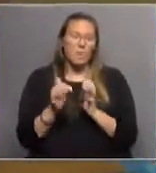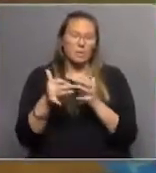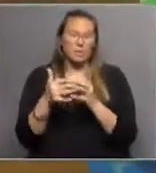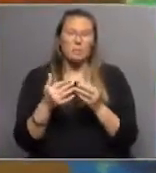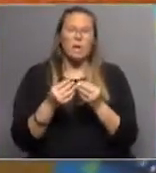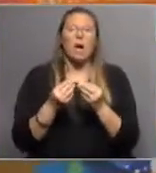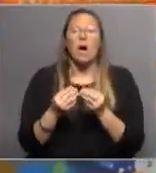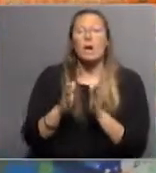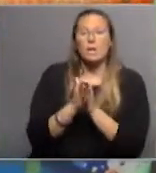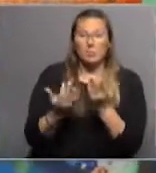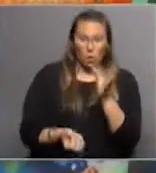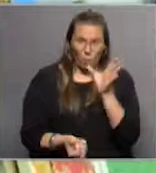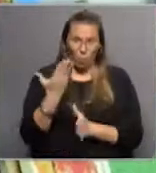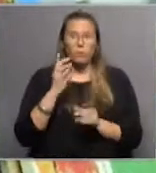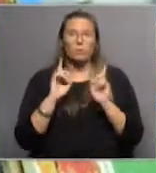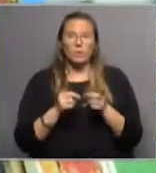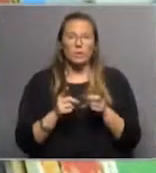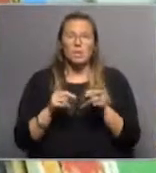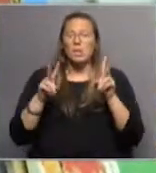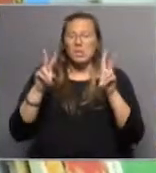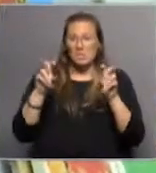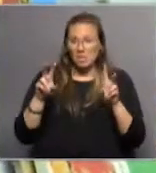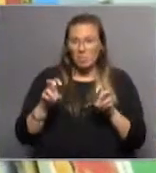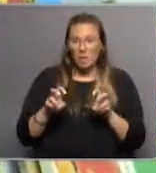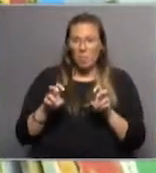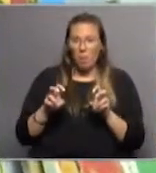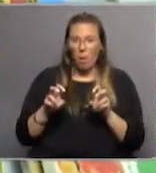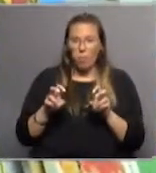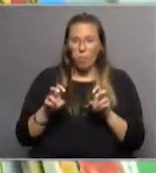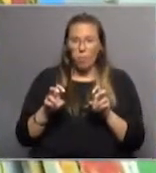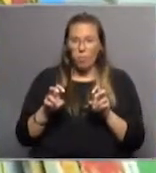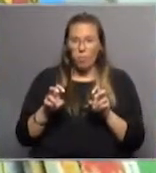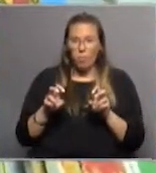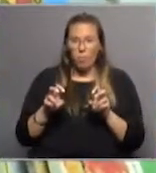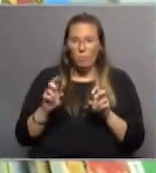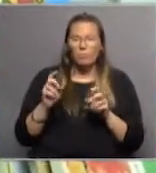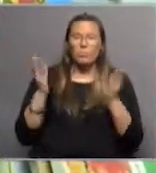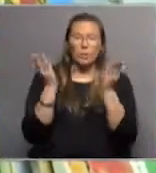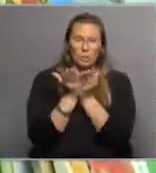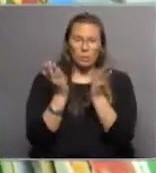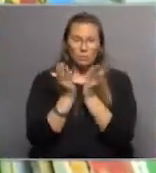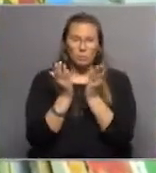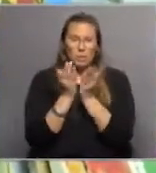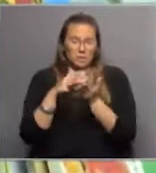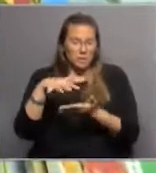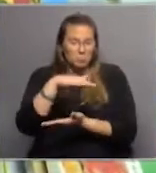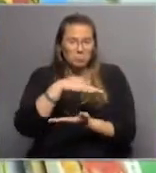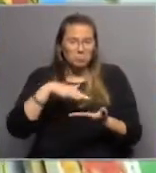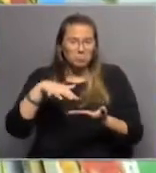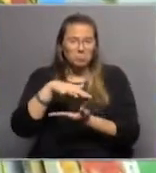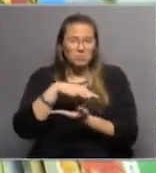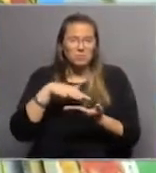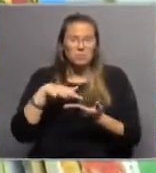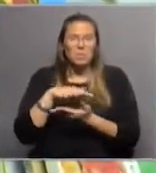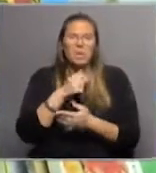incorporando libros nuevos. Las temáticas que se buscan desde el punto de vista de los estudiantes que hay en la zona, fundamentalmente